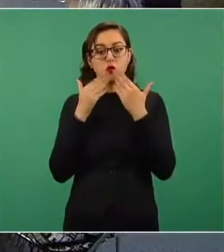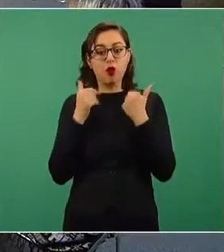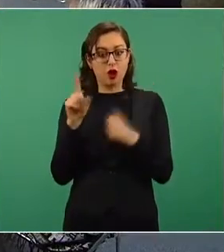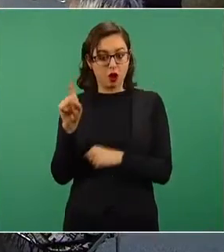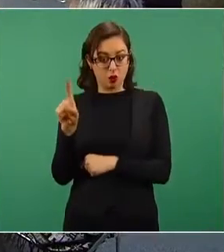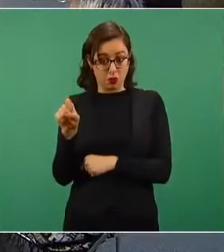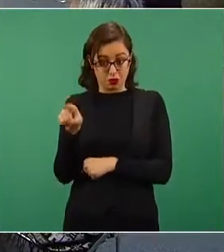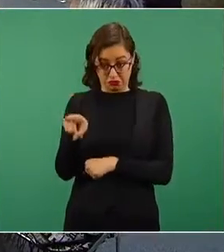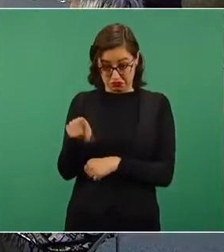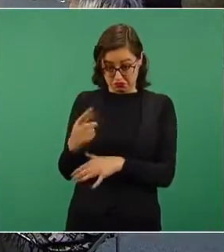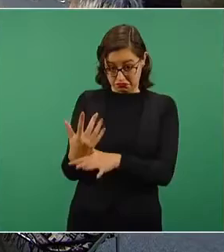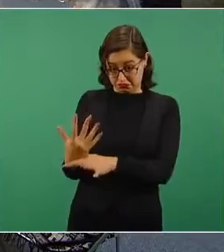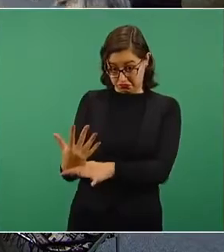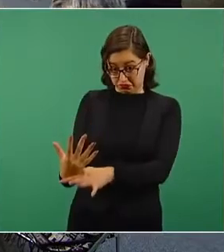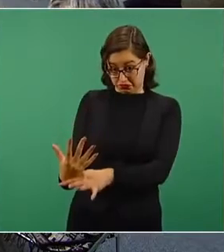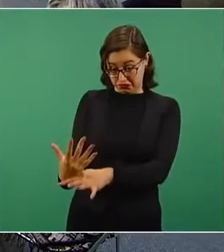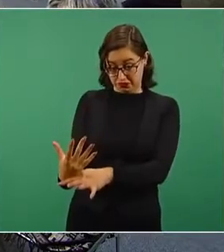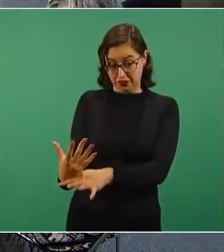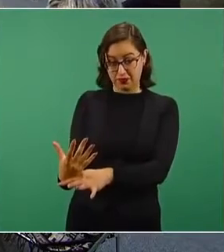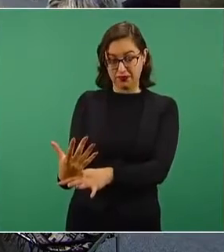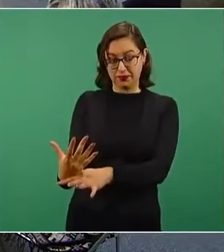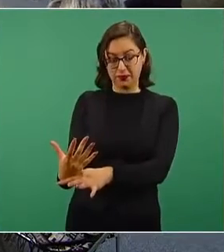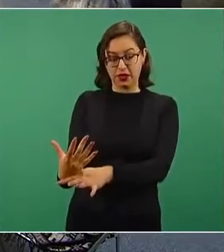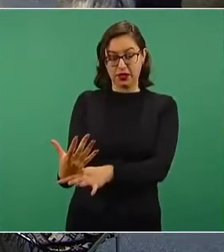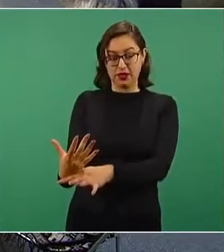¿sí? Y